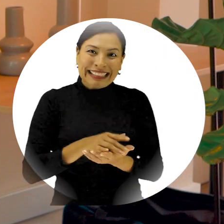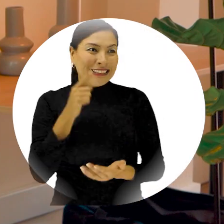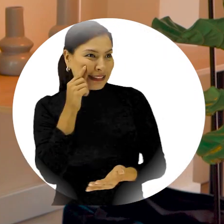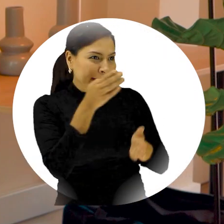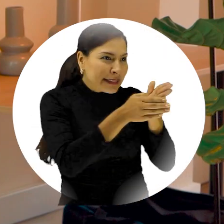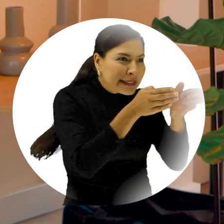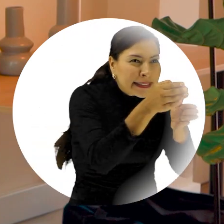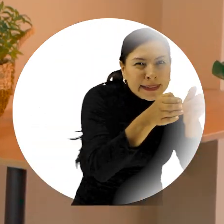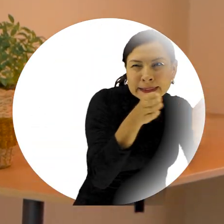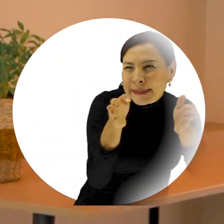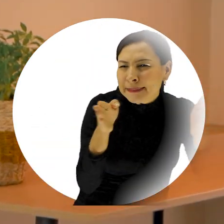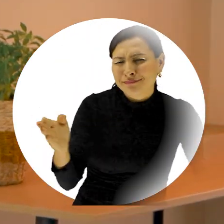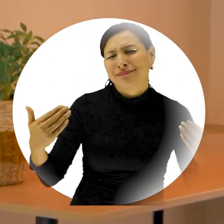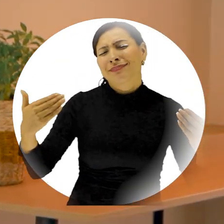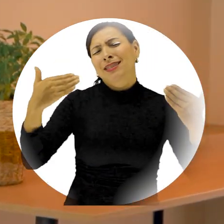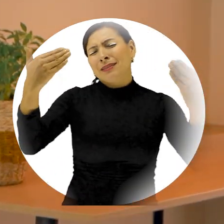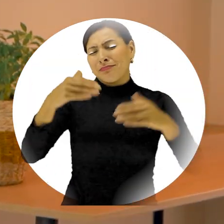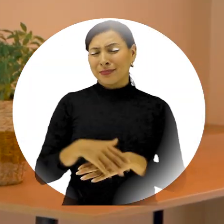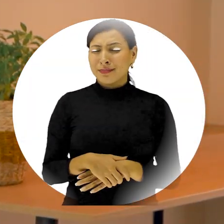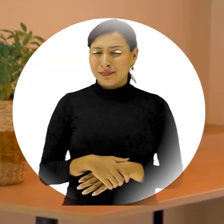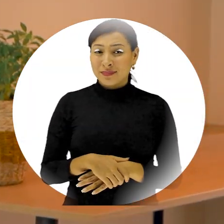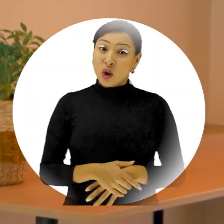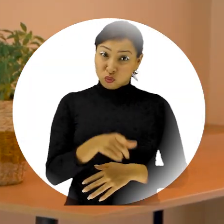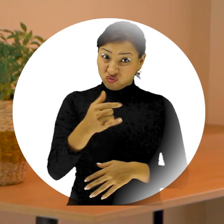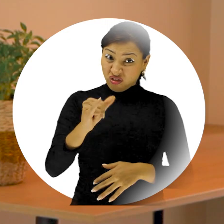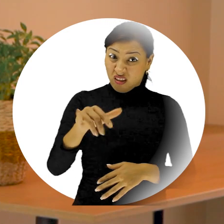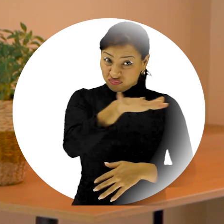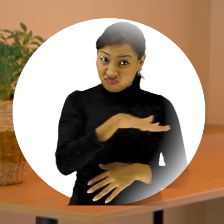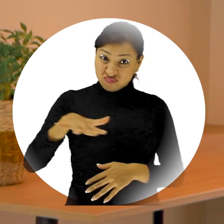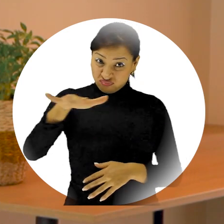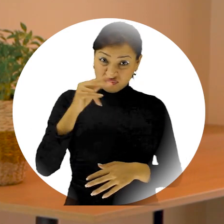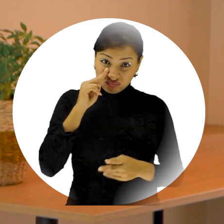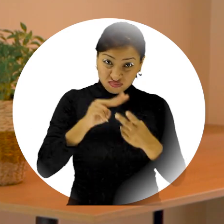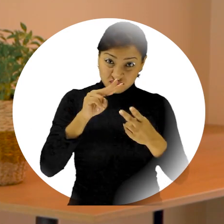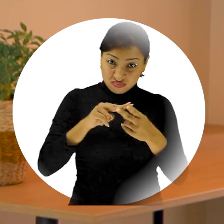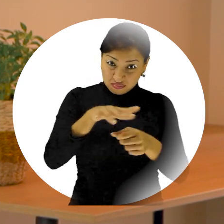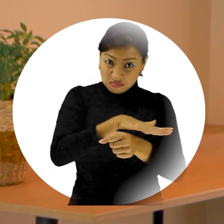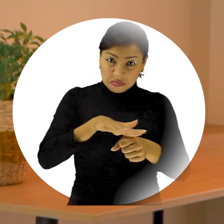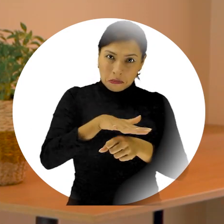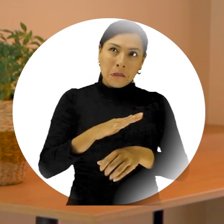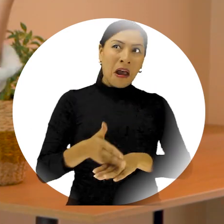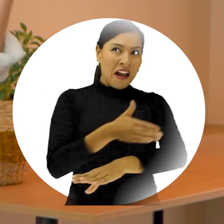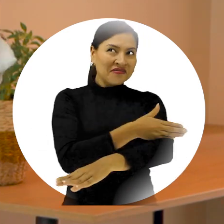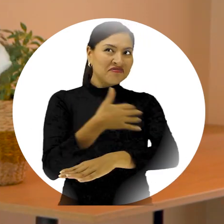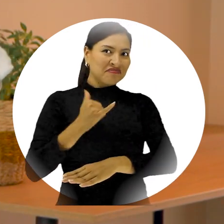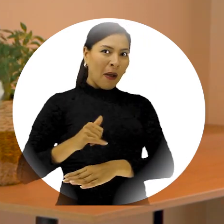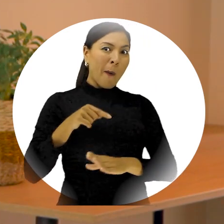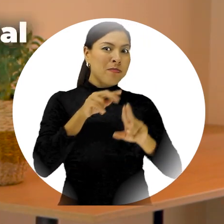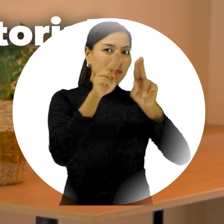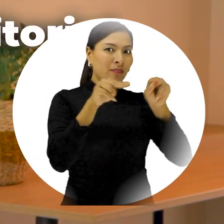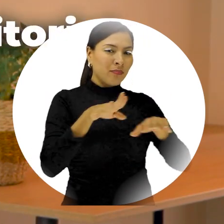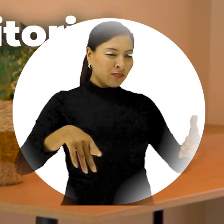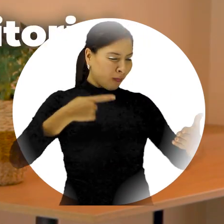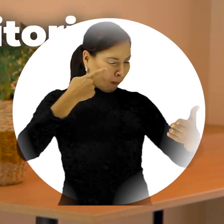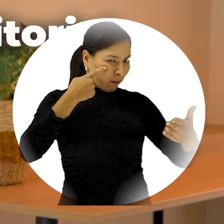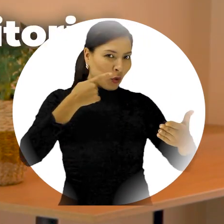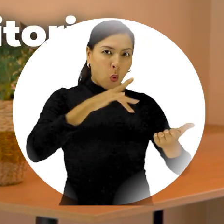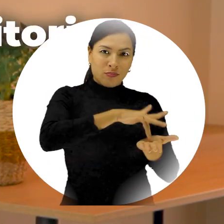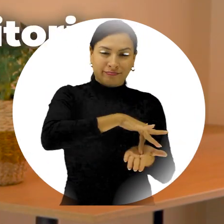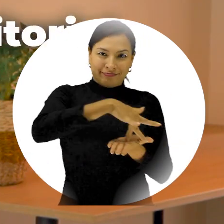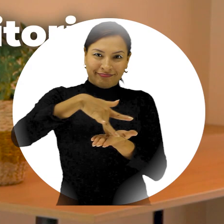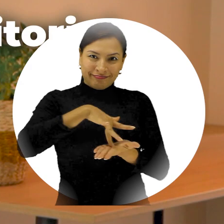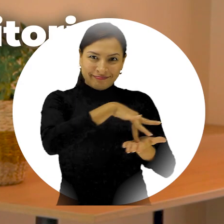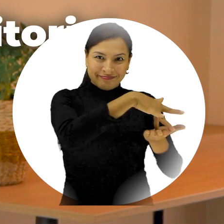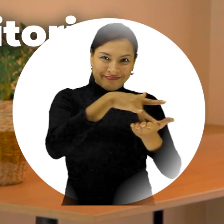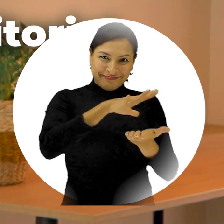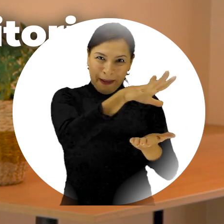porque lo mapearon por internet, una recomendación que sí o sí hay que tener en cuenta es que ingresen al POT, es decir, el Plan de